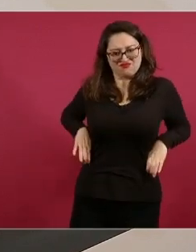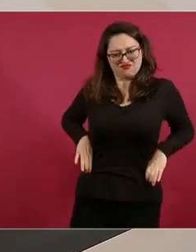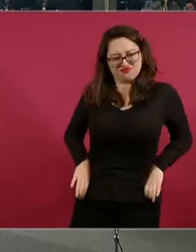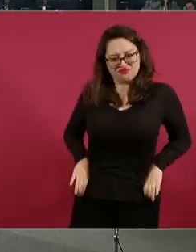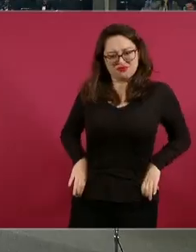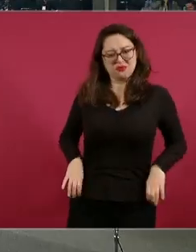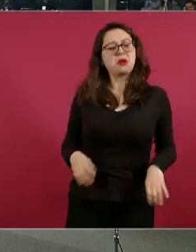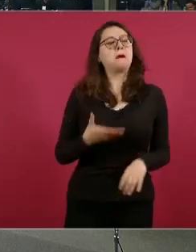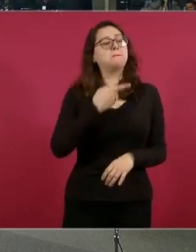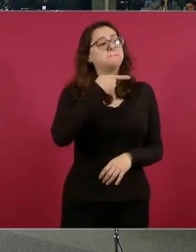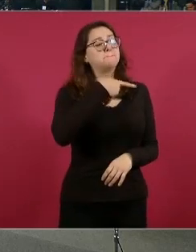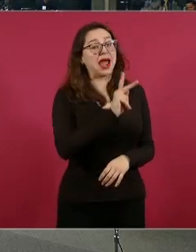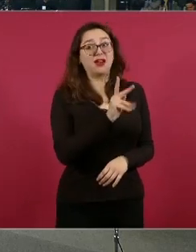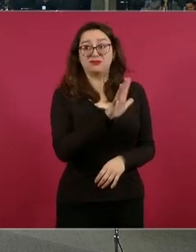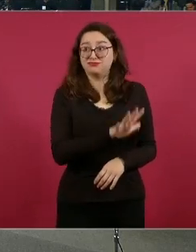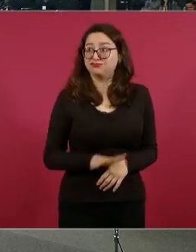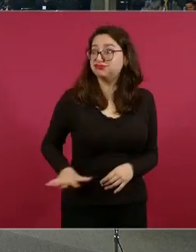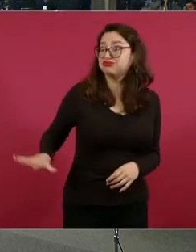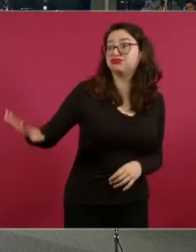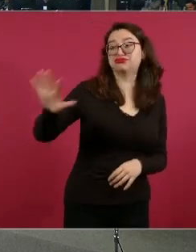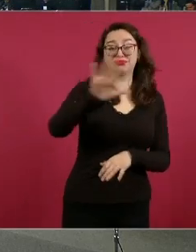mexicanos.